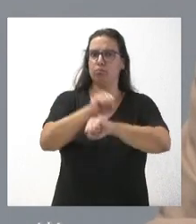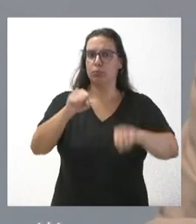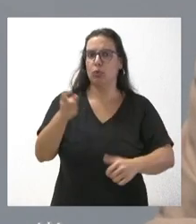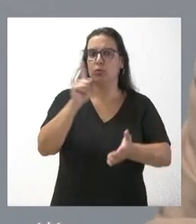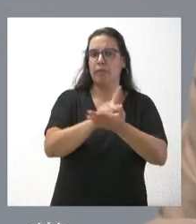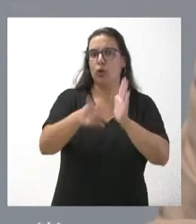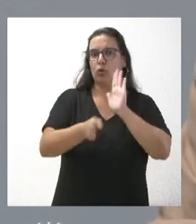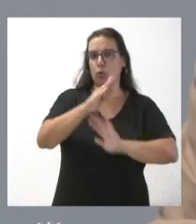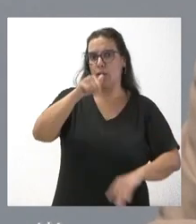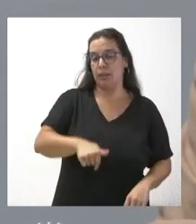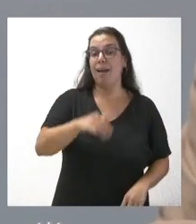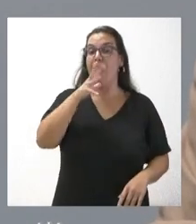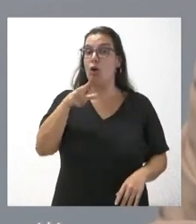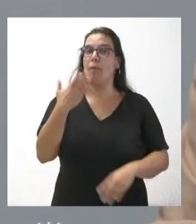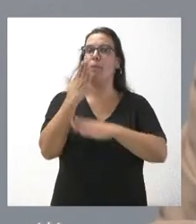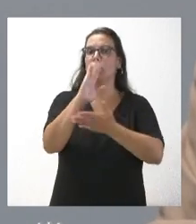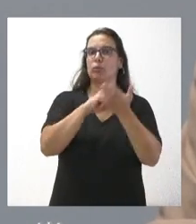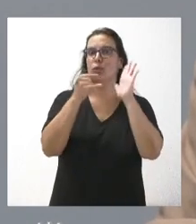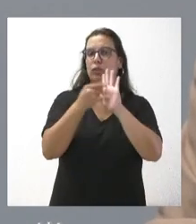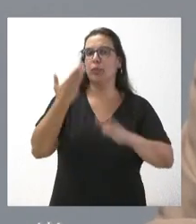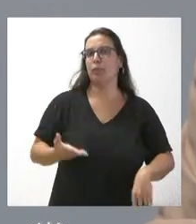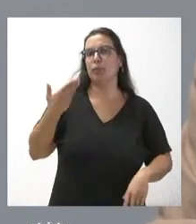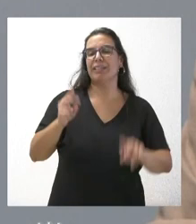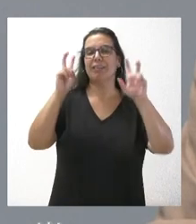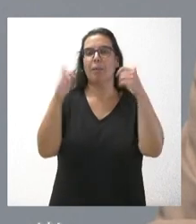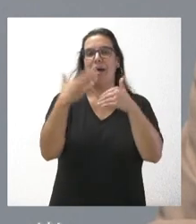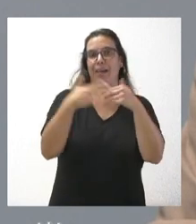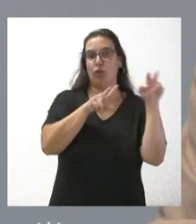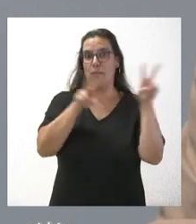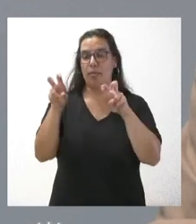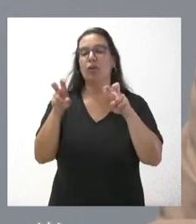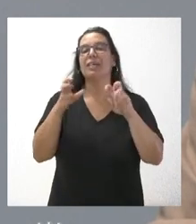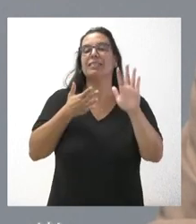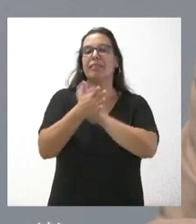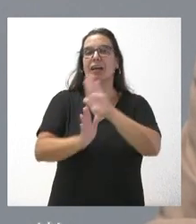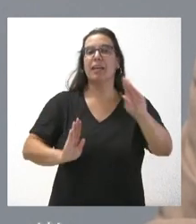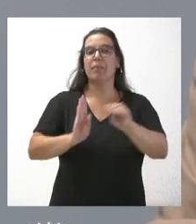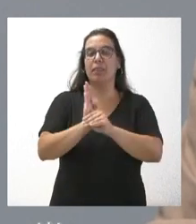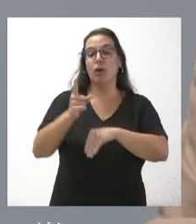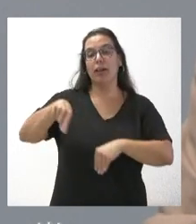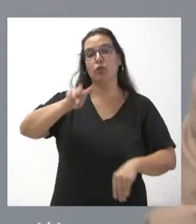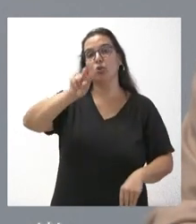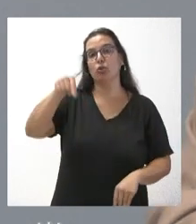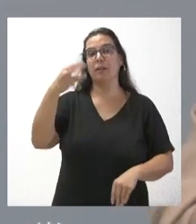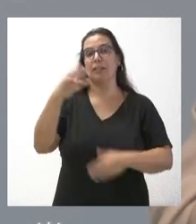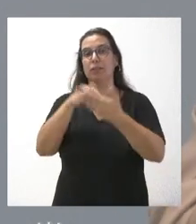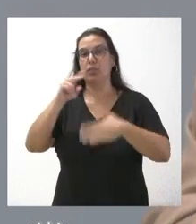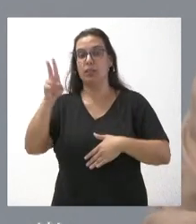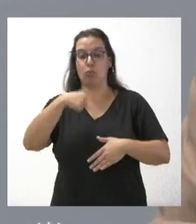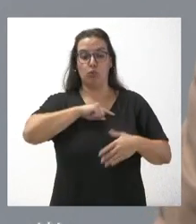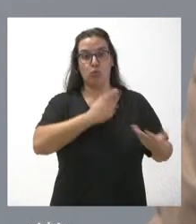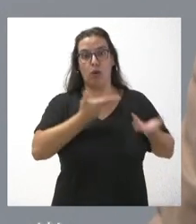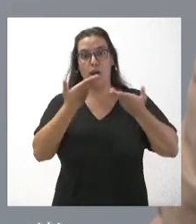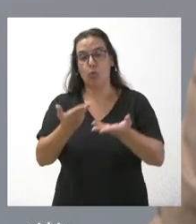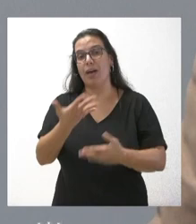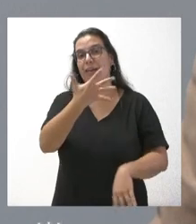comunidad autónoma y ahora presenta un importante proyecto en materia de innovación que implica una inversión para la empresa de 2,3 millones de euros y una ayuda